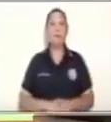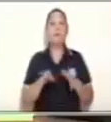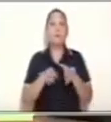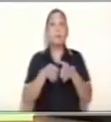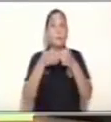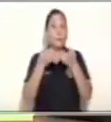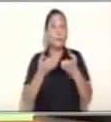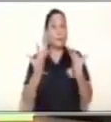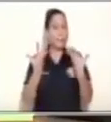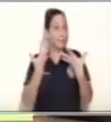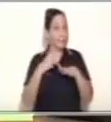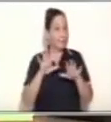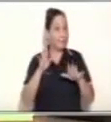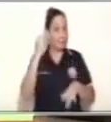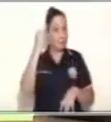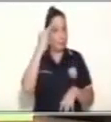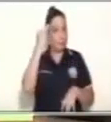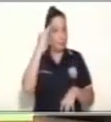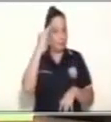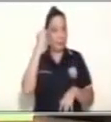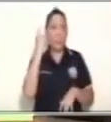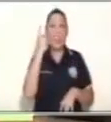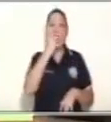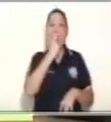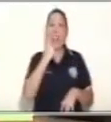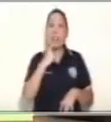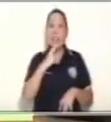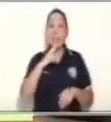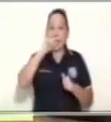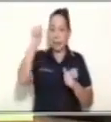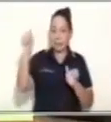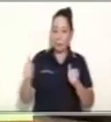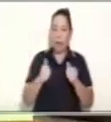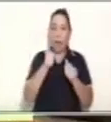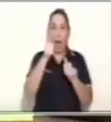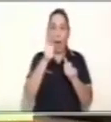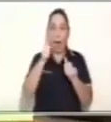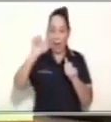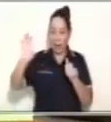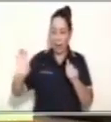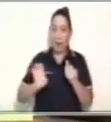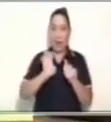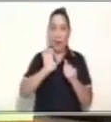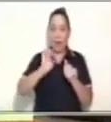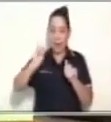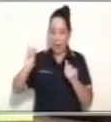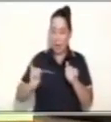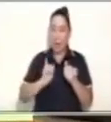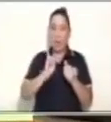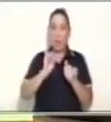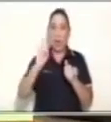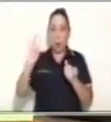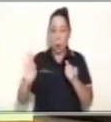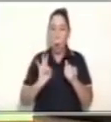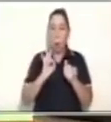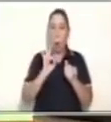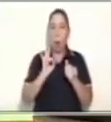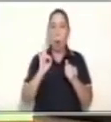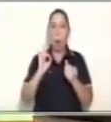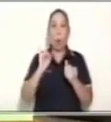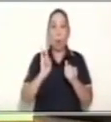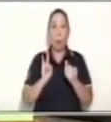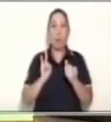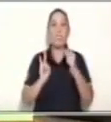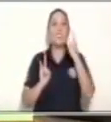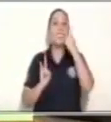Entonces, ya sabemos que la S con las vocales dicen sa, se, si, so y su. Y